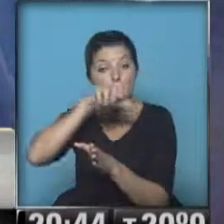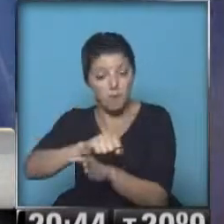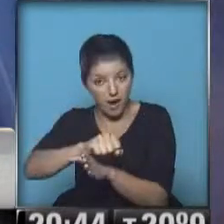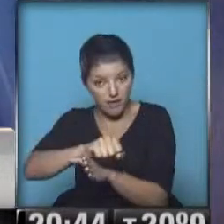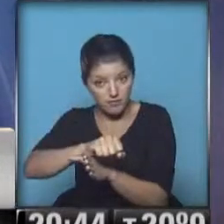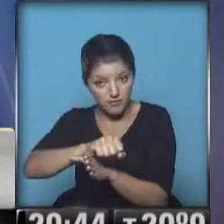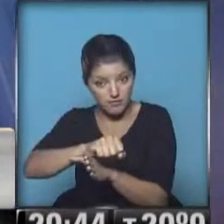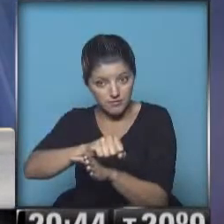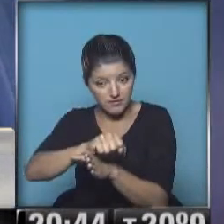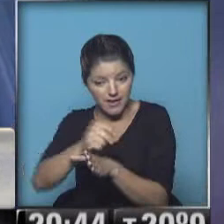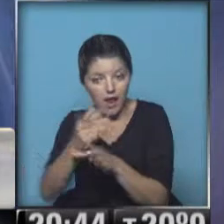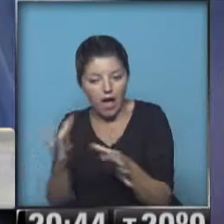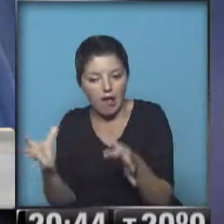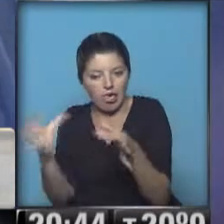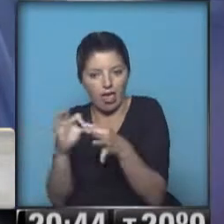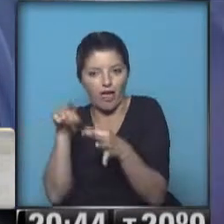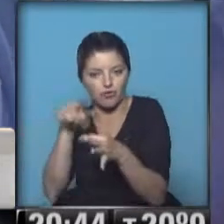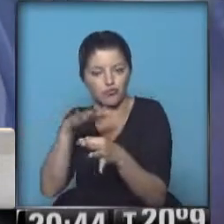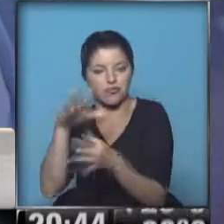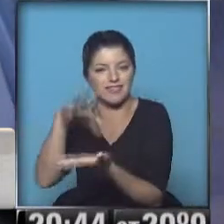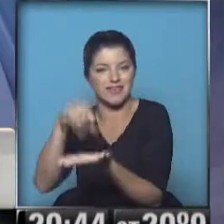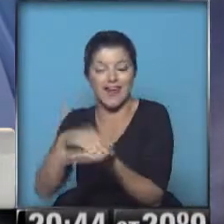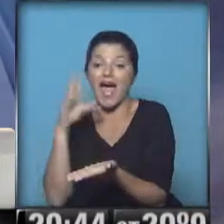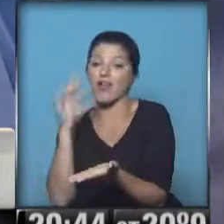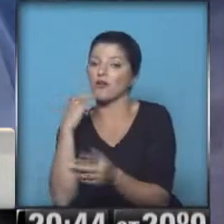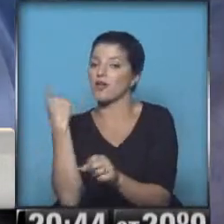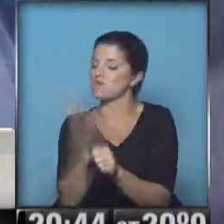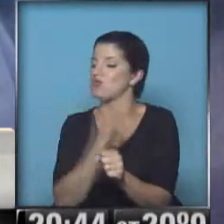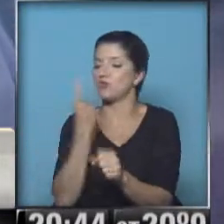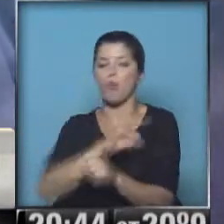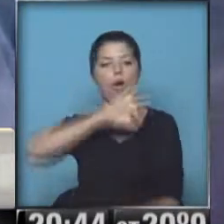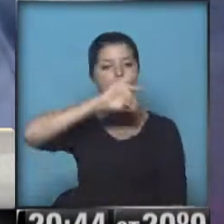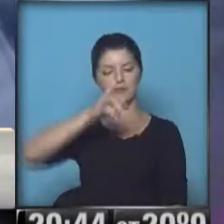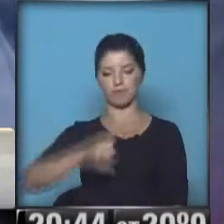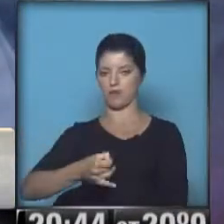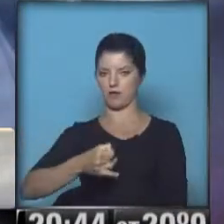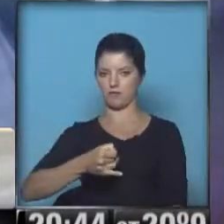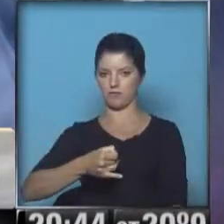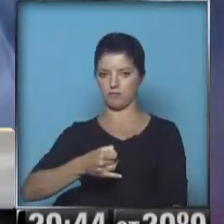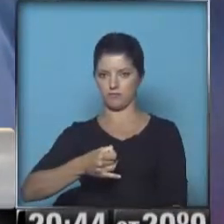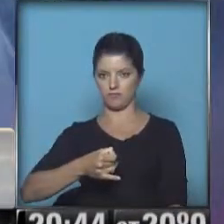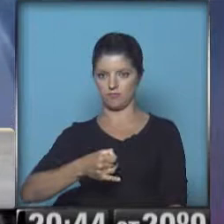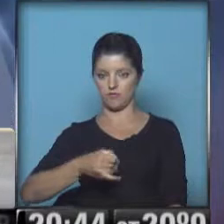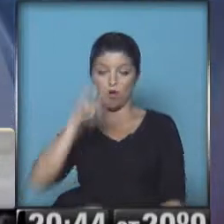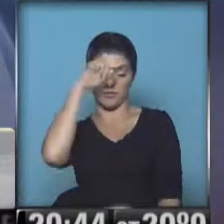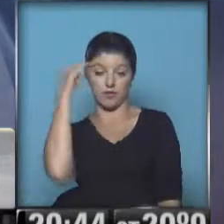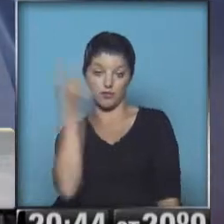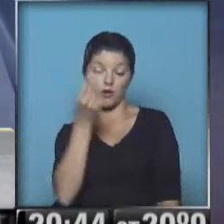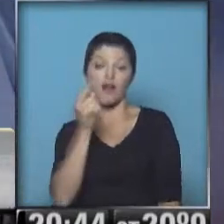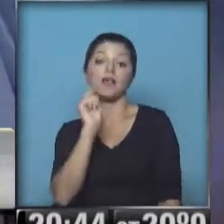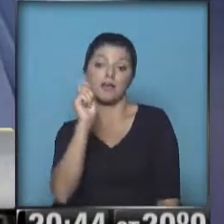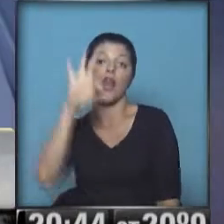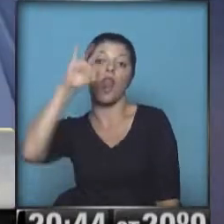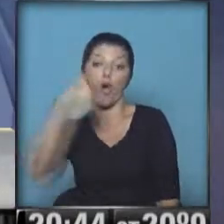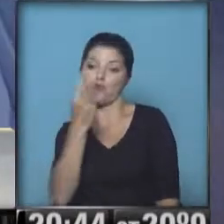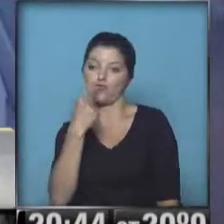la anexó a su territorio, algo que no fue reconocido por la legalidad internacional, esto es por